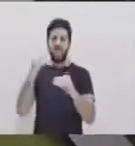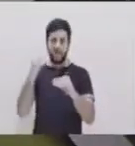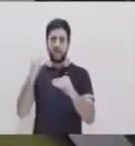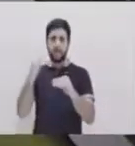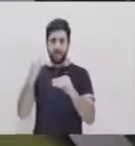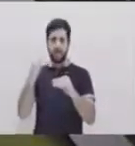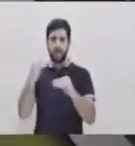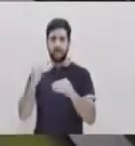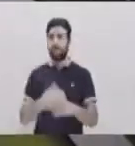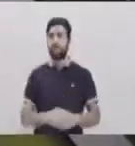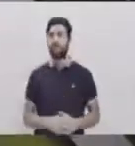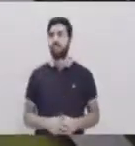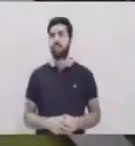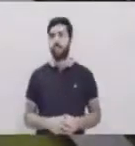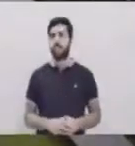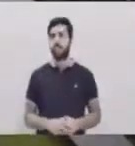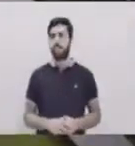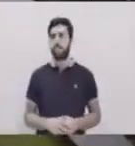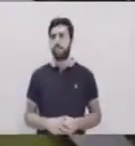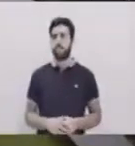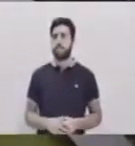acá para decorar, ¿verdad?